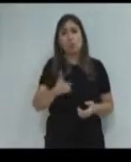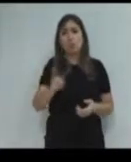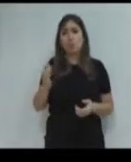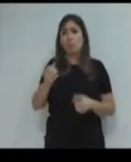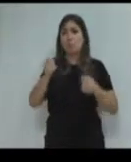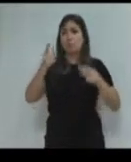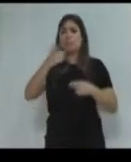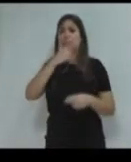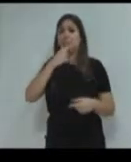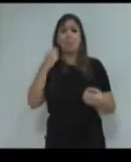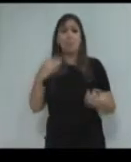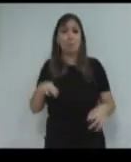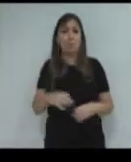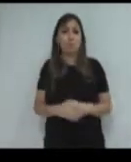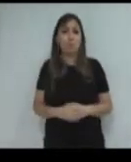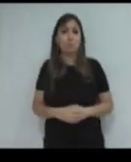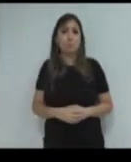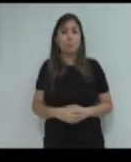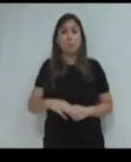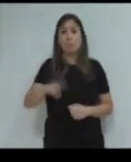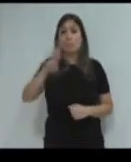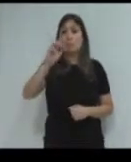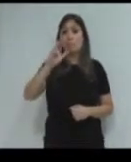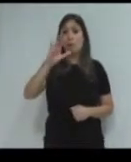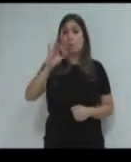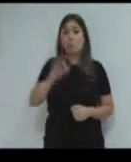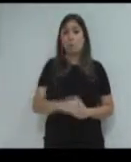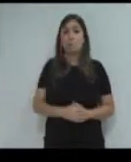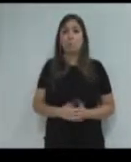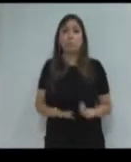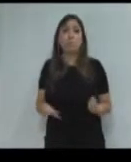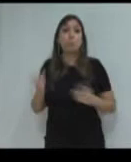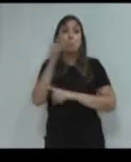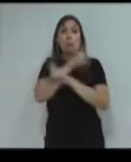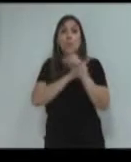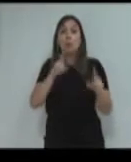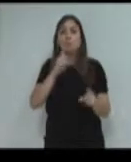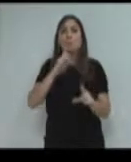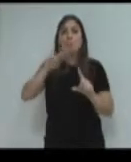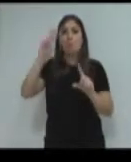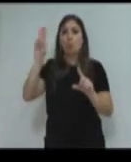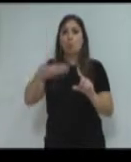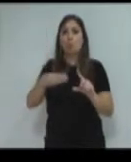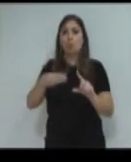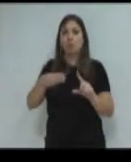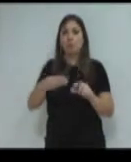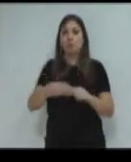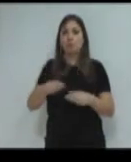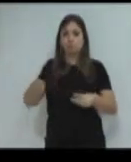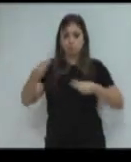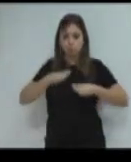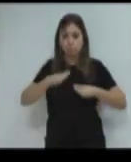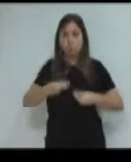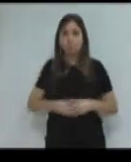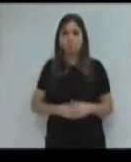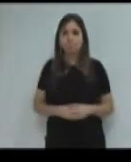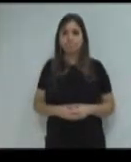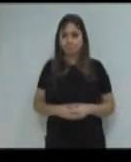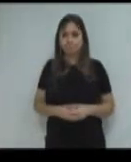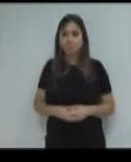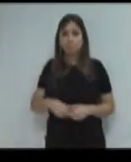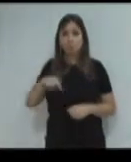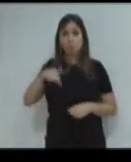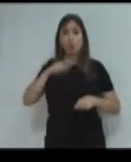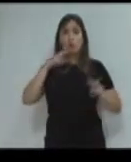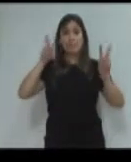sencillo. El problema viene cuando te dan ese PowerPoint, te dicen la lección